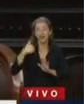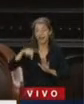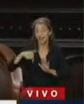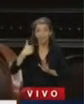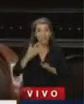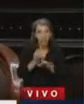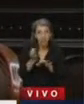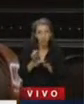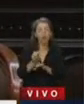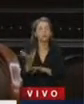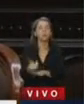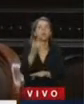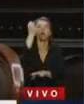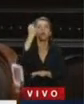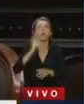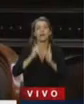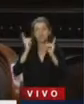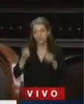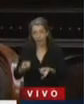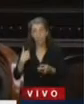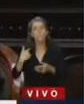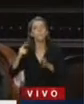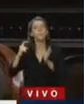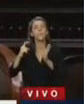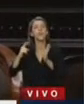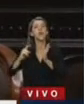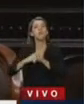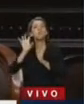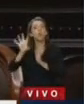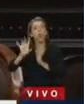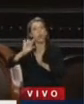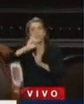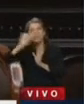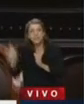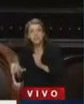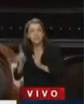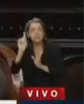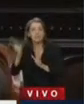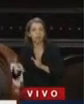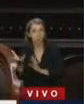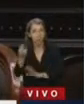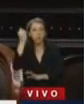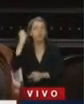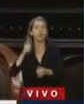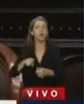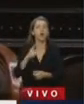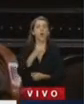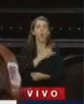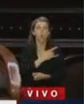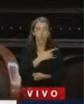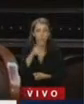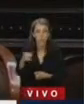media. Entonces, como hemos conseguido muchas cosas positivas que vinimos a buscar, vamos a acompañar en particular y a votar